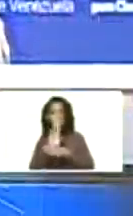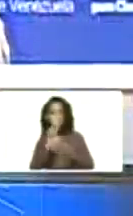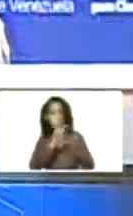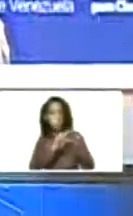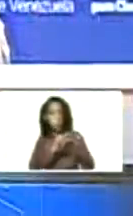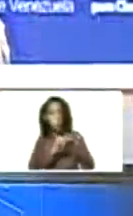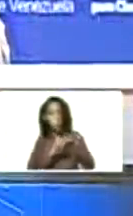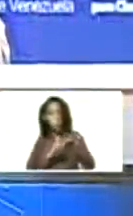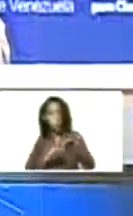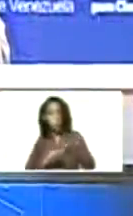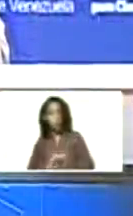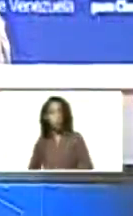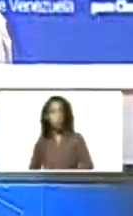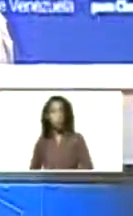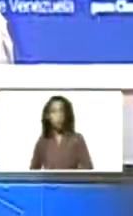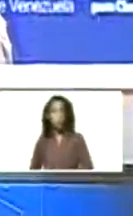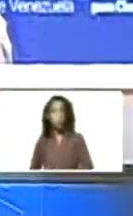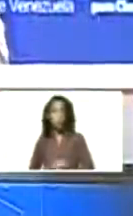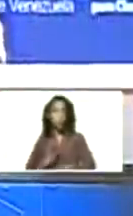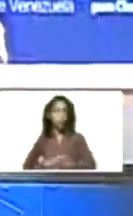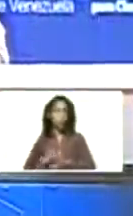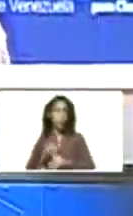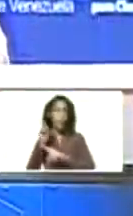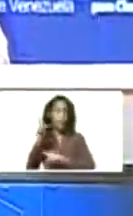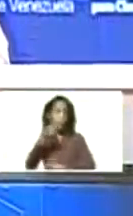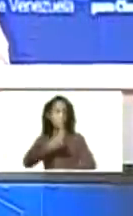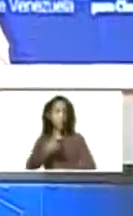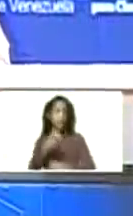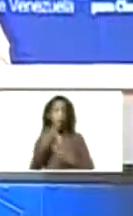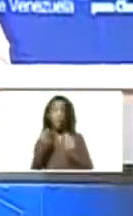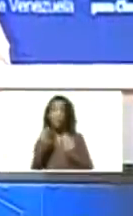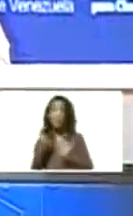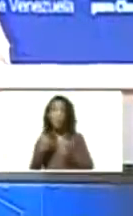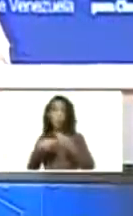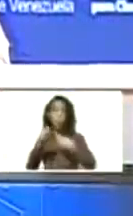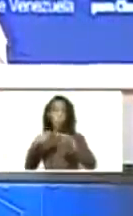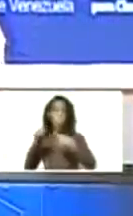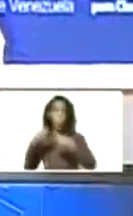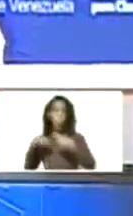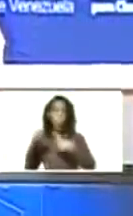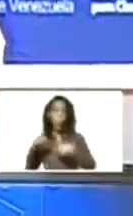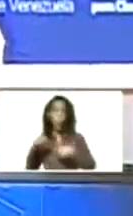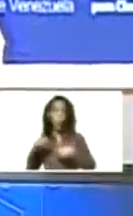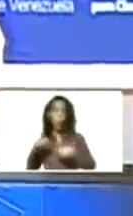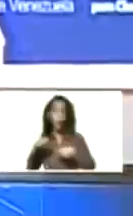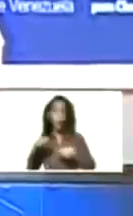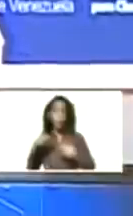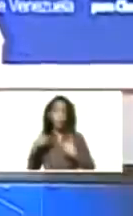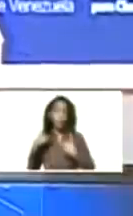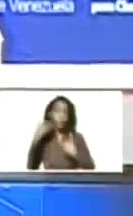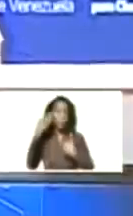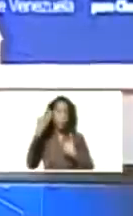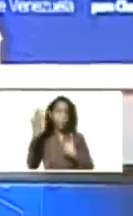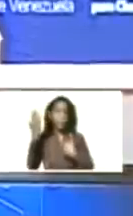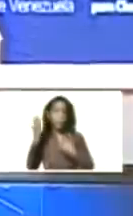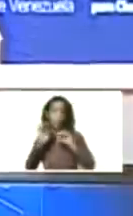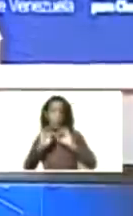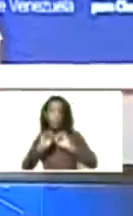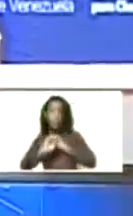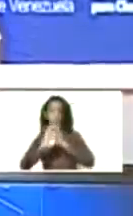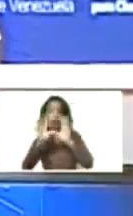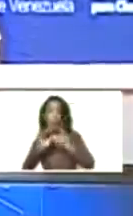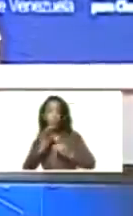precaución. Porque como esa gente tiene tantos negocios, ¿ah? Uno no sabe si declaran para